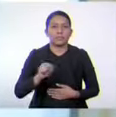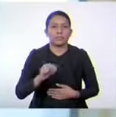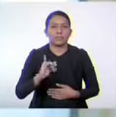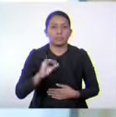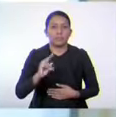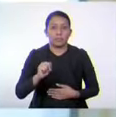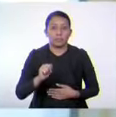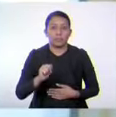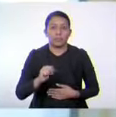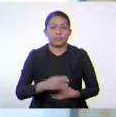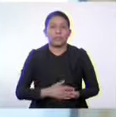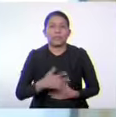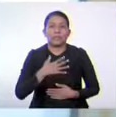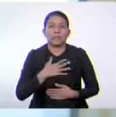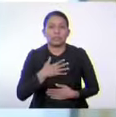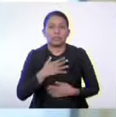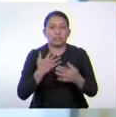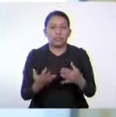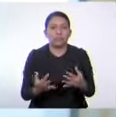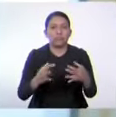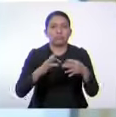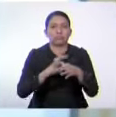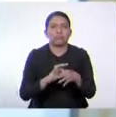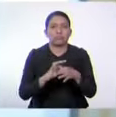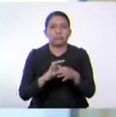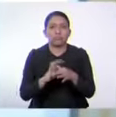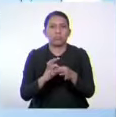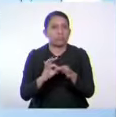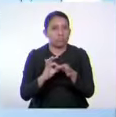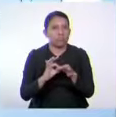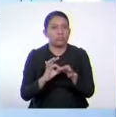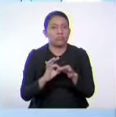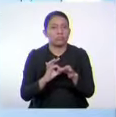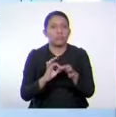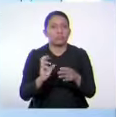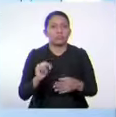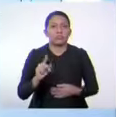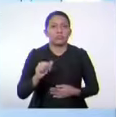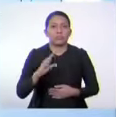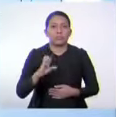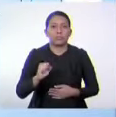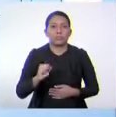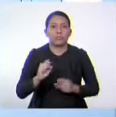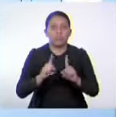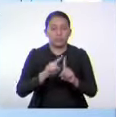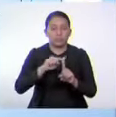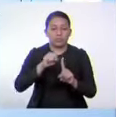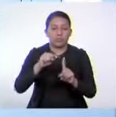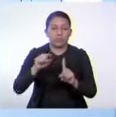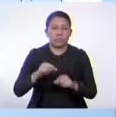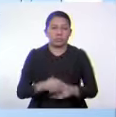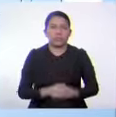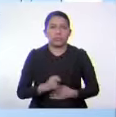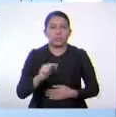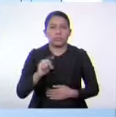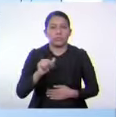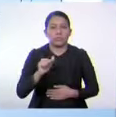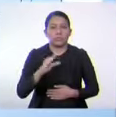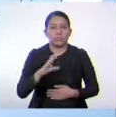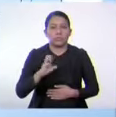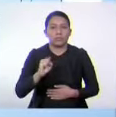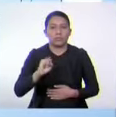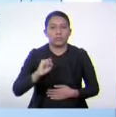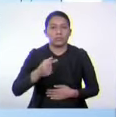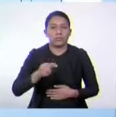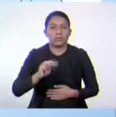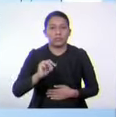tendría los enlaces extremos serían enlaces pi y el de en medio enlace sigma. Y